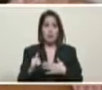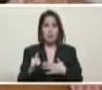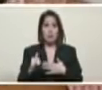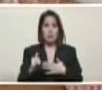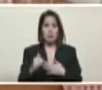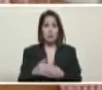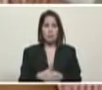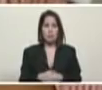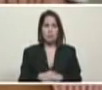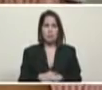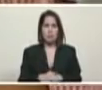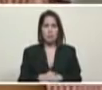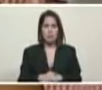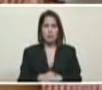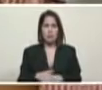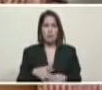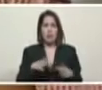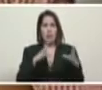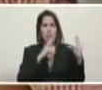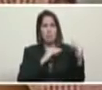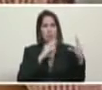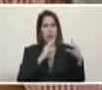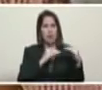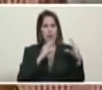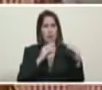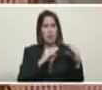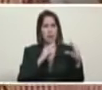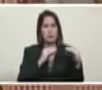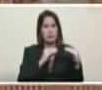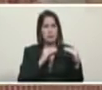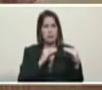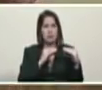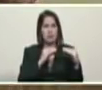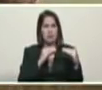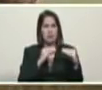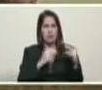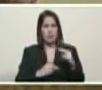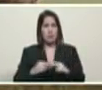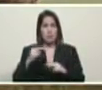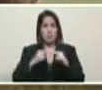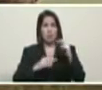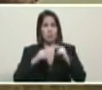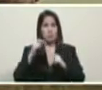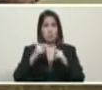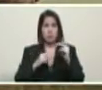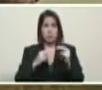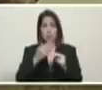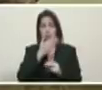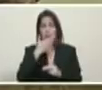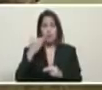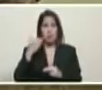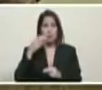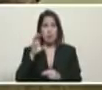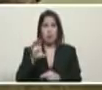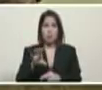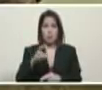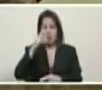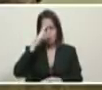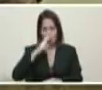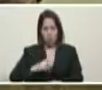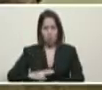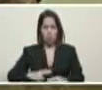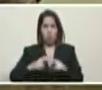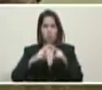unámonos, con la esperanza de lo que vamos a construir será mejor para nuestra patria. Honor